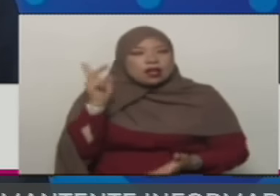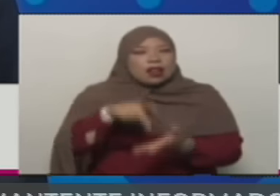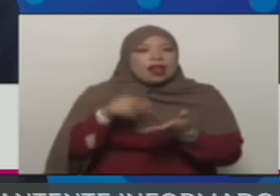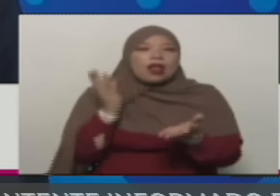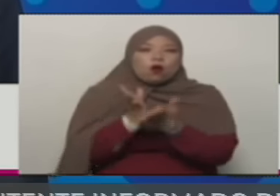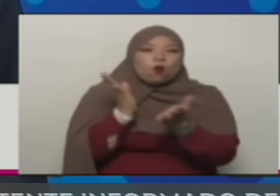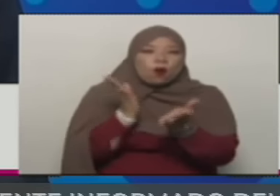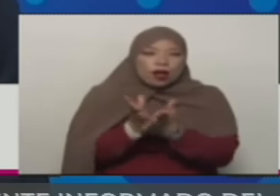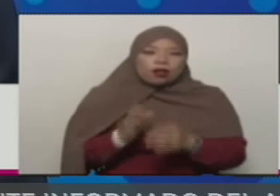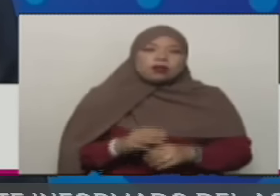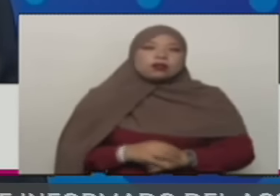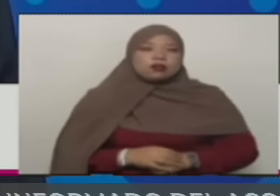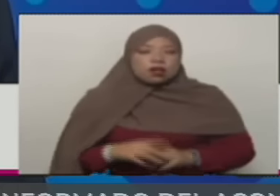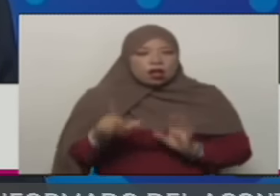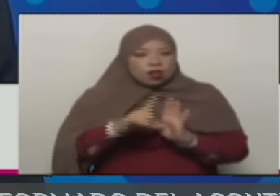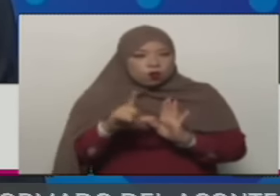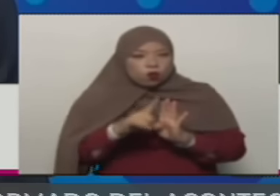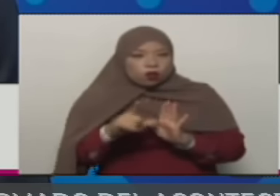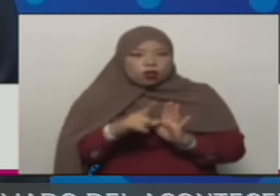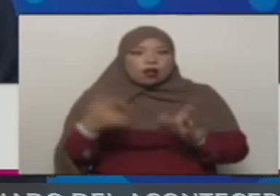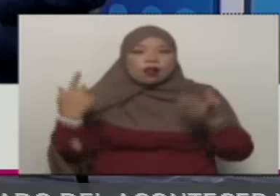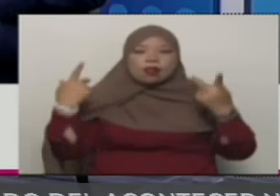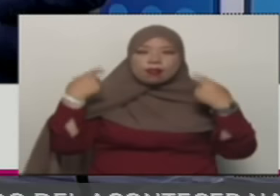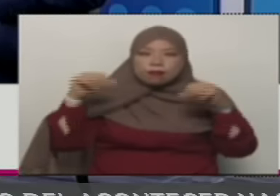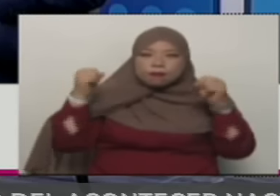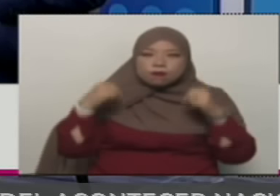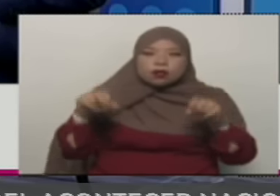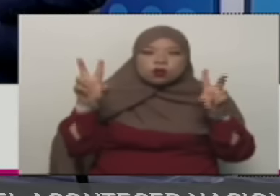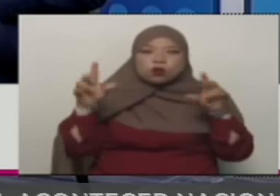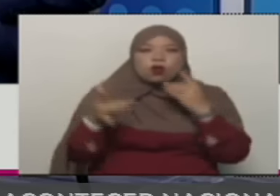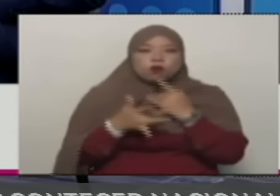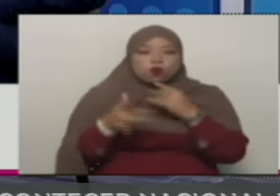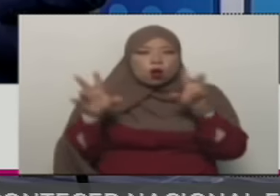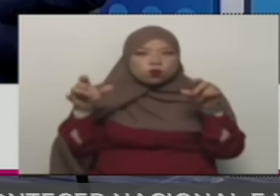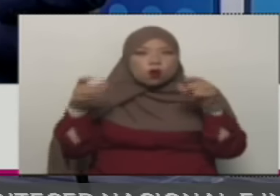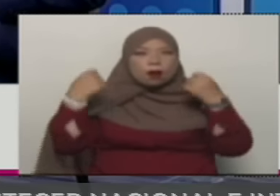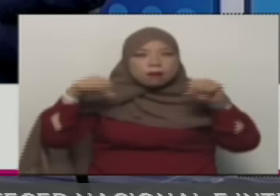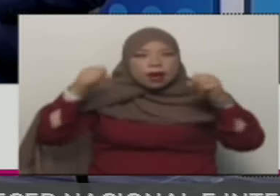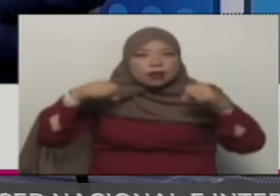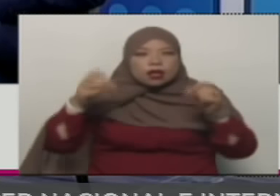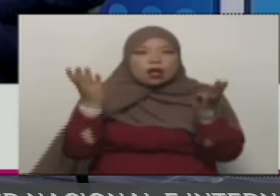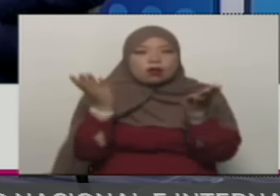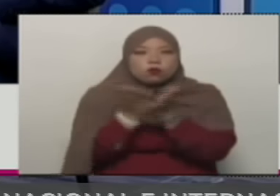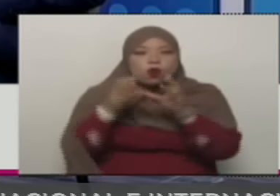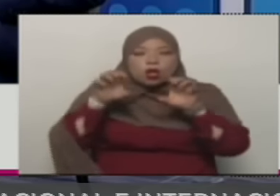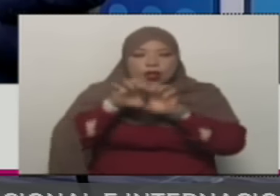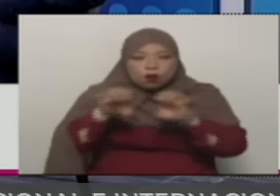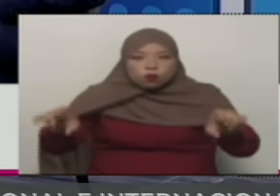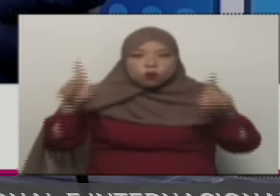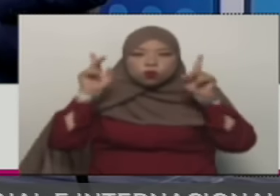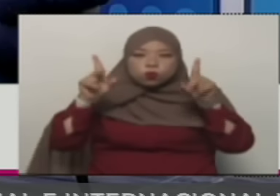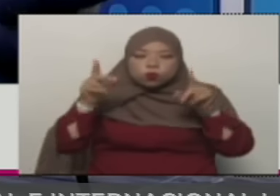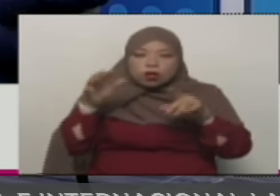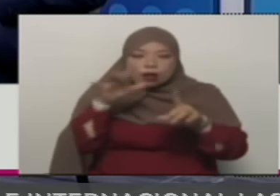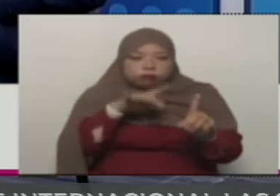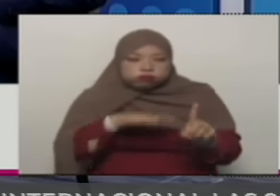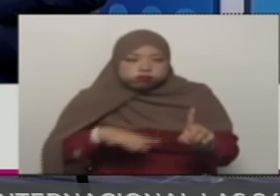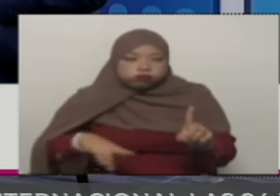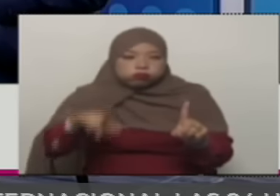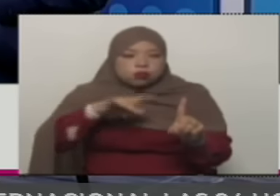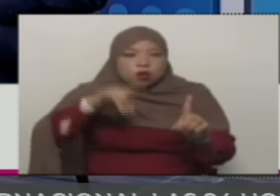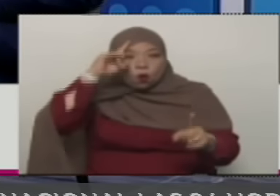escuela, eso en el liceo. Eso es clave liceo. Lo que llaman los métodos pedagógicos. Ajá. Una nueva pedagogía, ¿entiendes? Que enamore, que atraiga. Que rete.